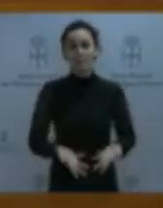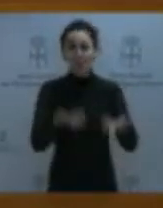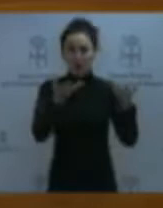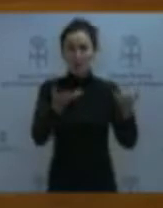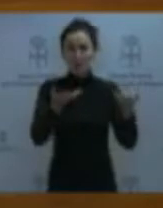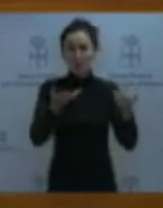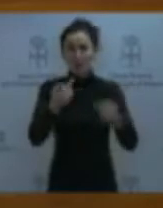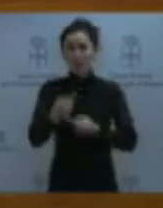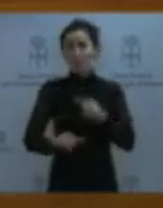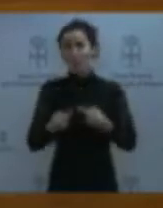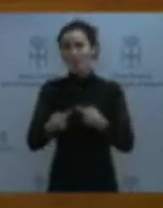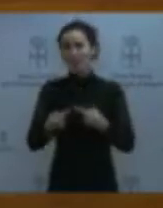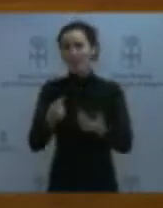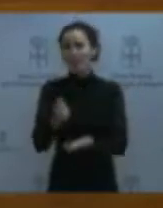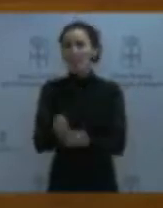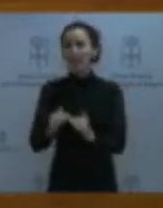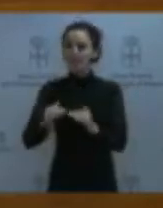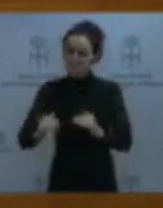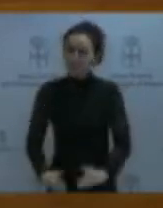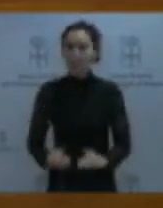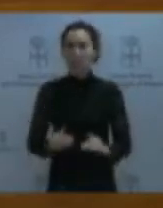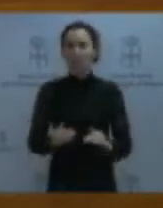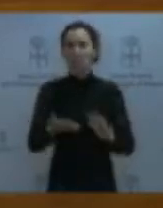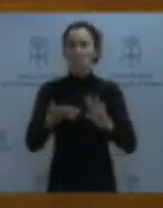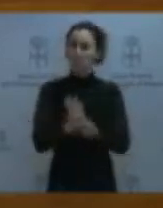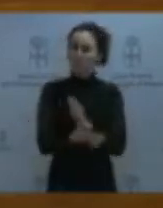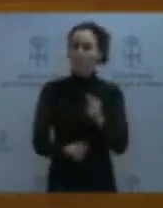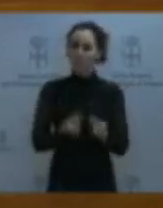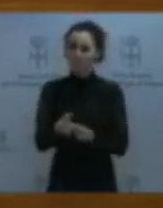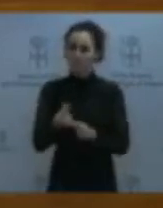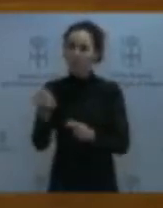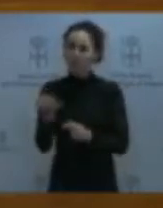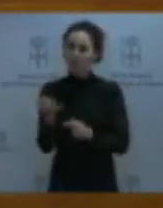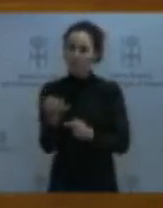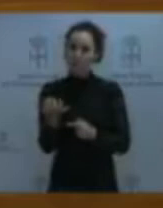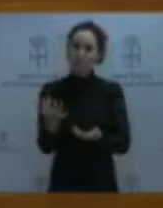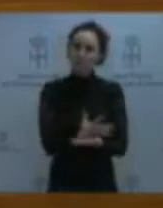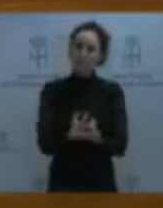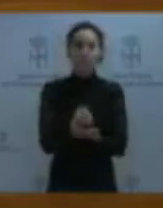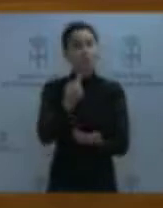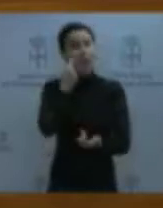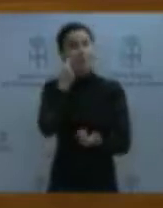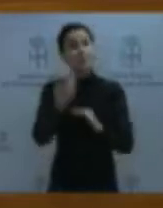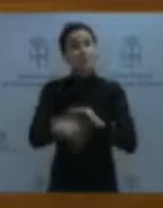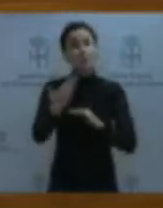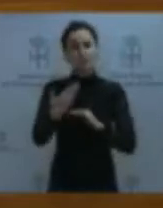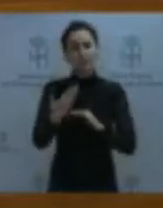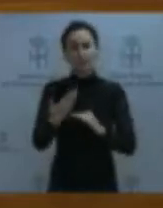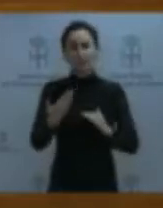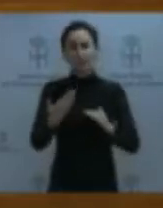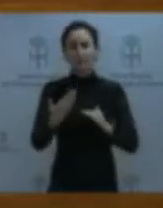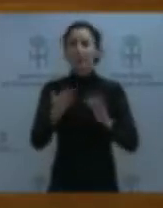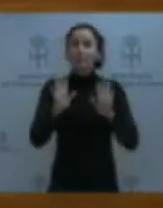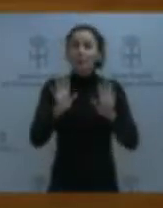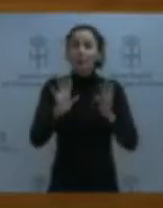las familias. Eso puede ser todo lo progresivo que podamos hacer y veremos hasta dónde podemos llegar. Y luego está la estructura misma del